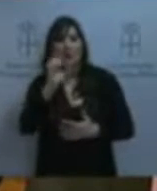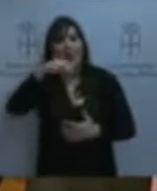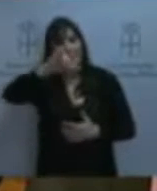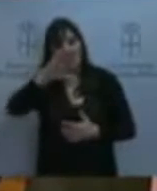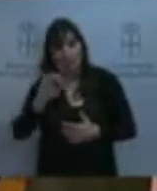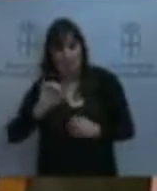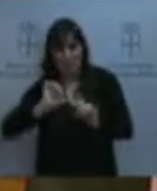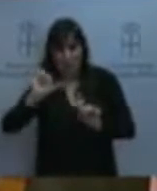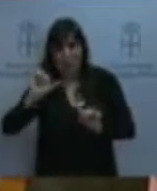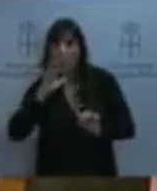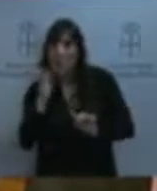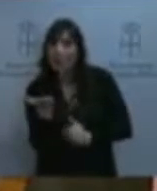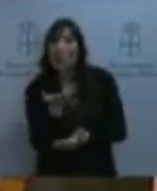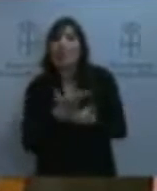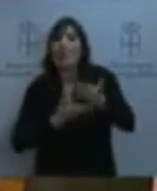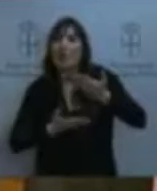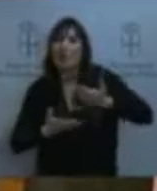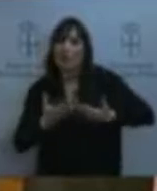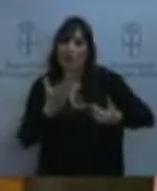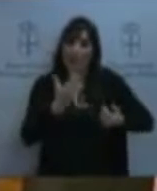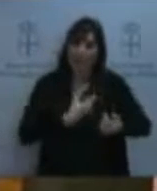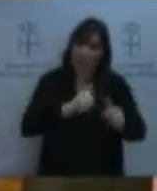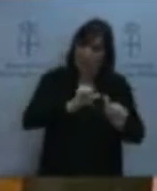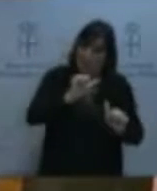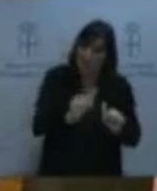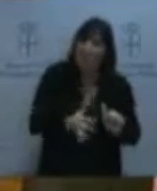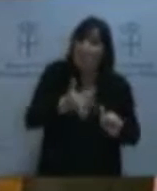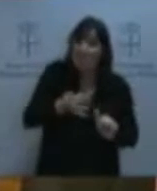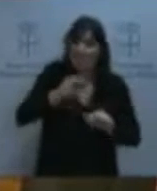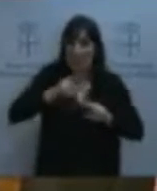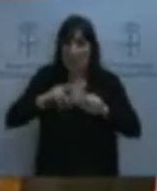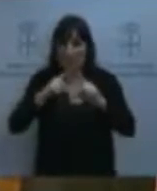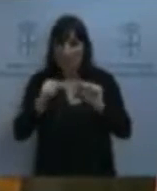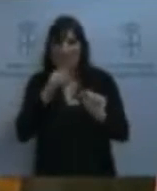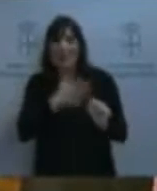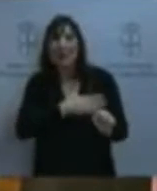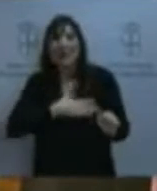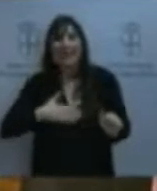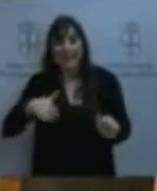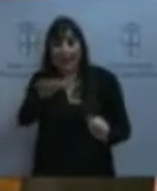el Principado como parte de un programa de conservación del Jardín Botánico Atlántico en el marco del Convenio